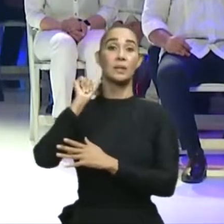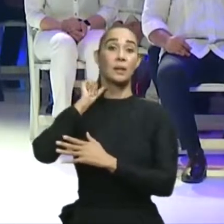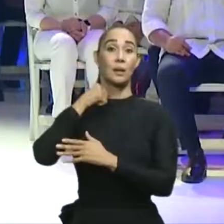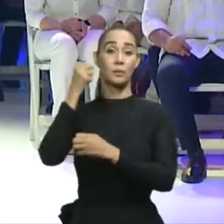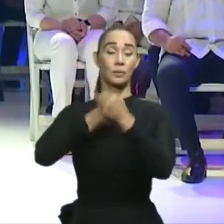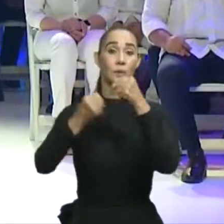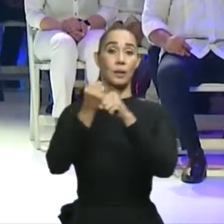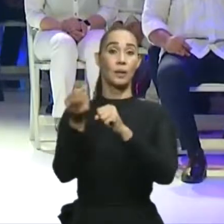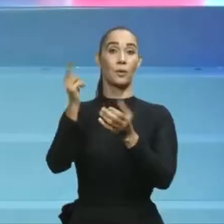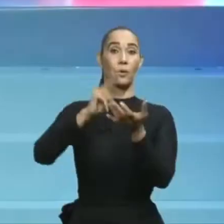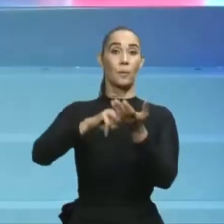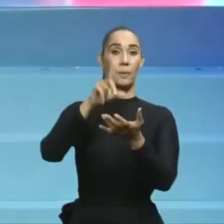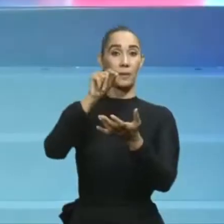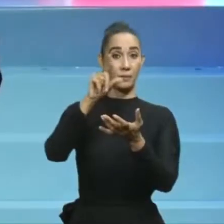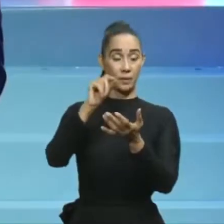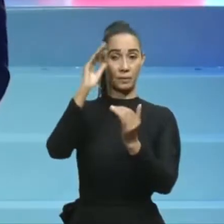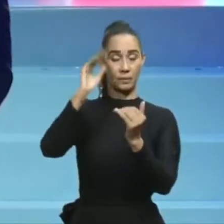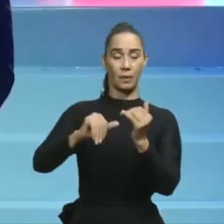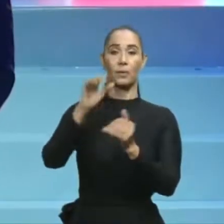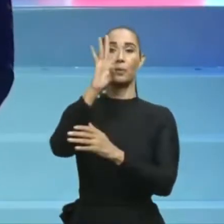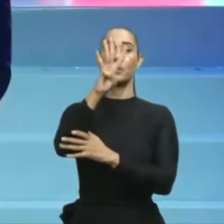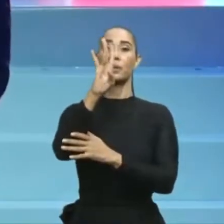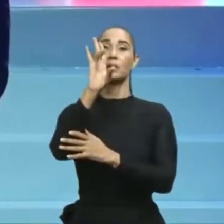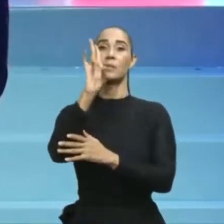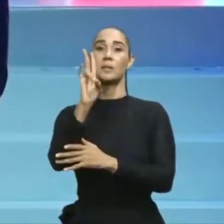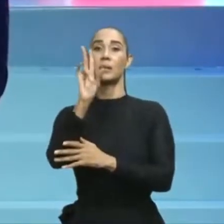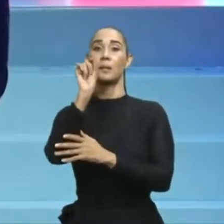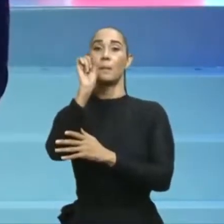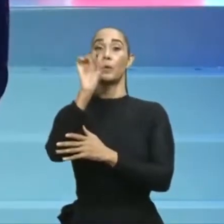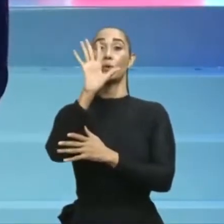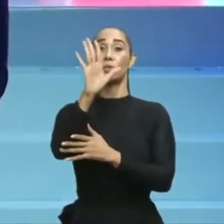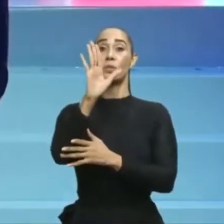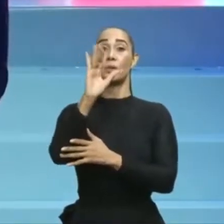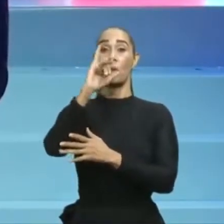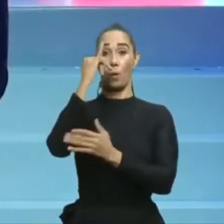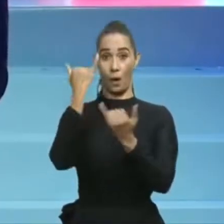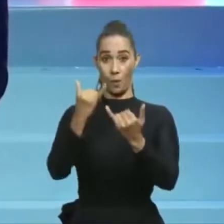2020 a 47.5 este mes de junio